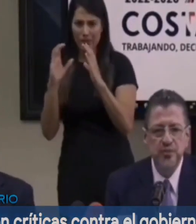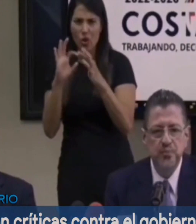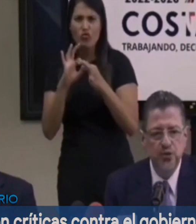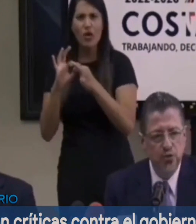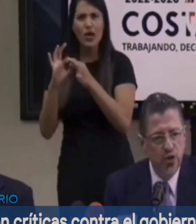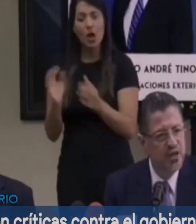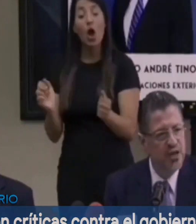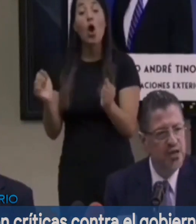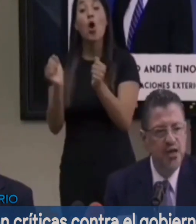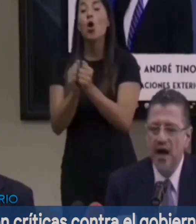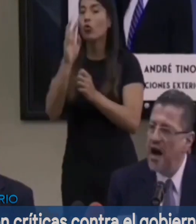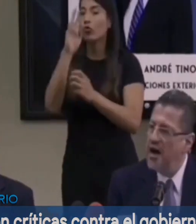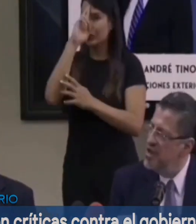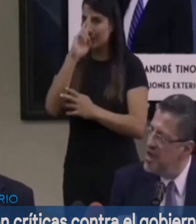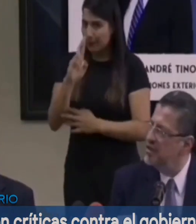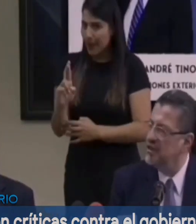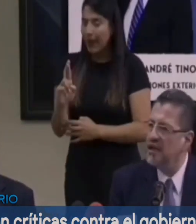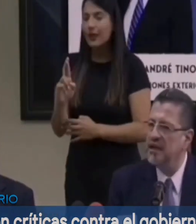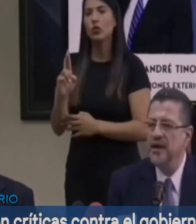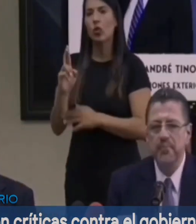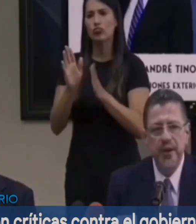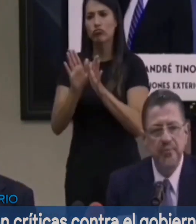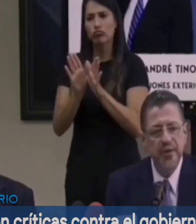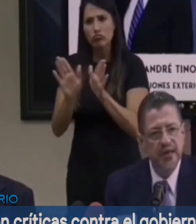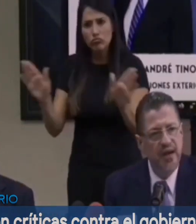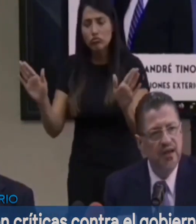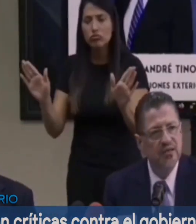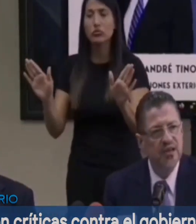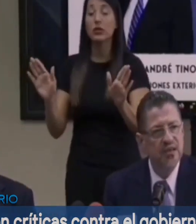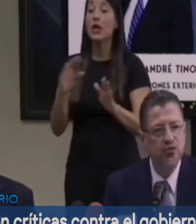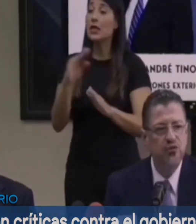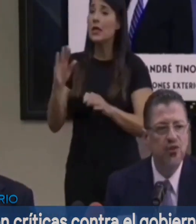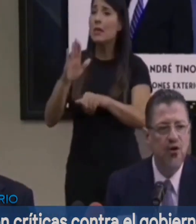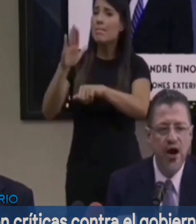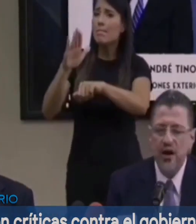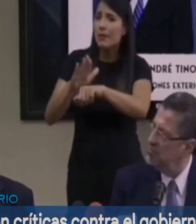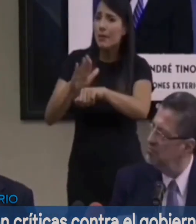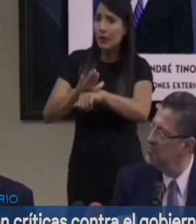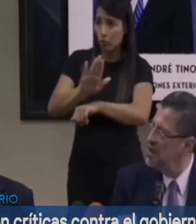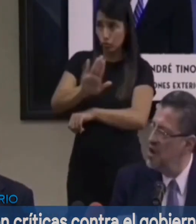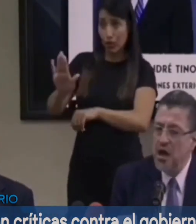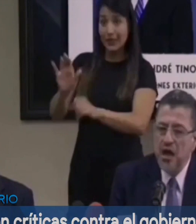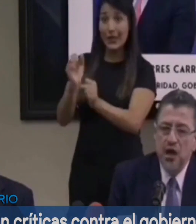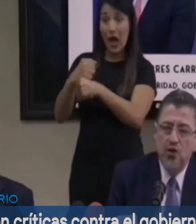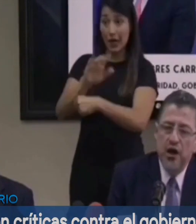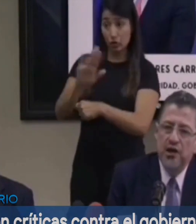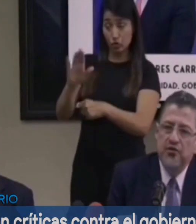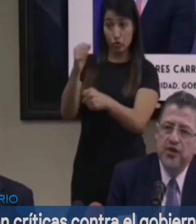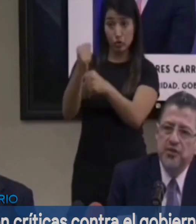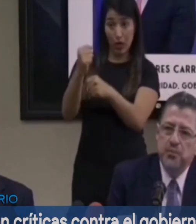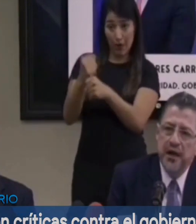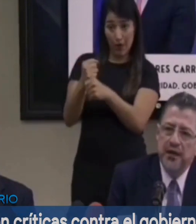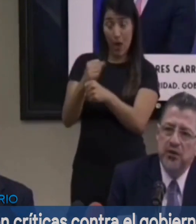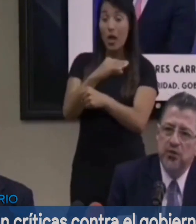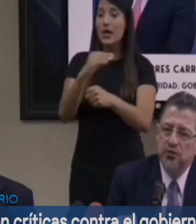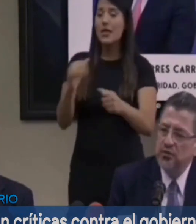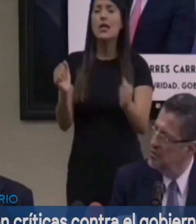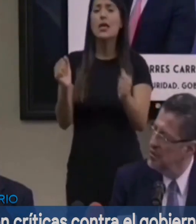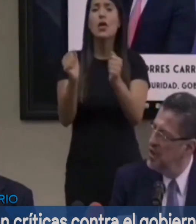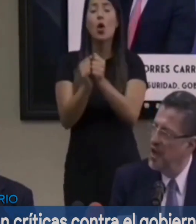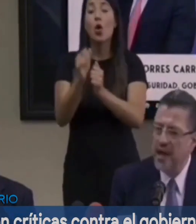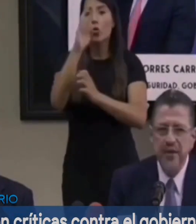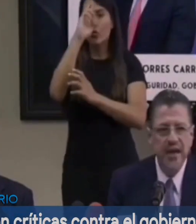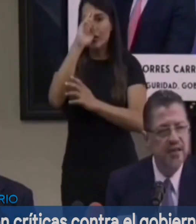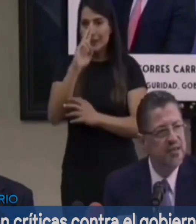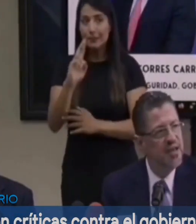respetuosa, abierta, permitirles hacer su trabajo y con el respeto